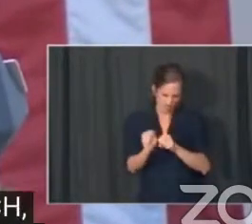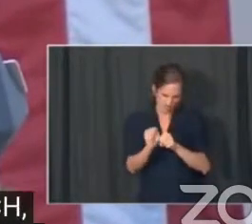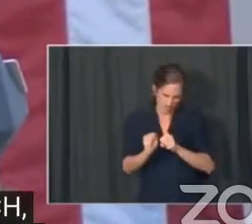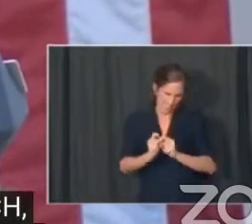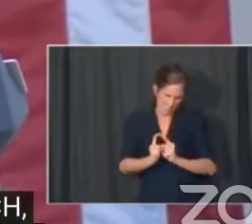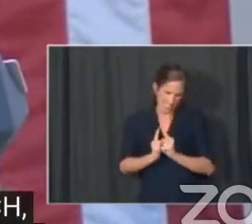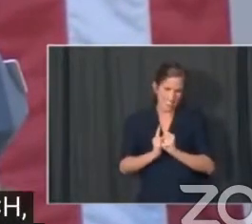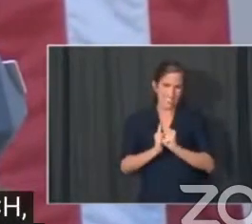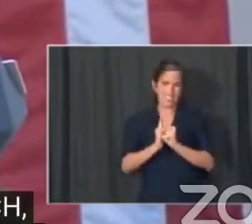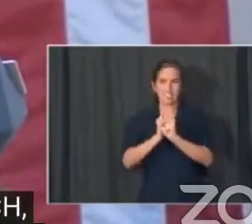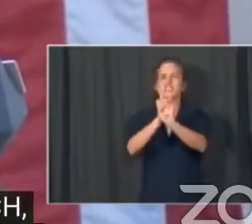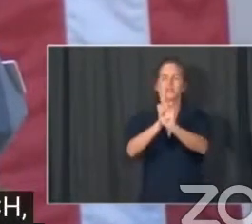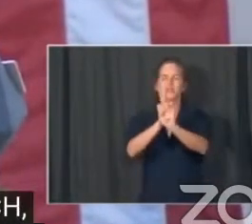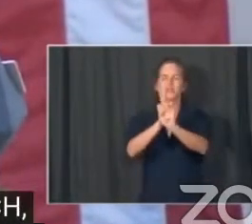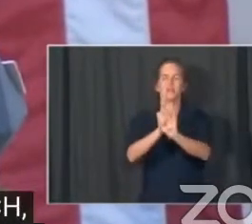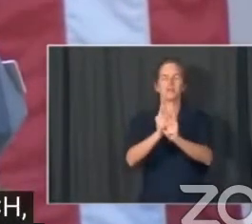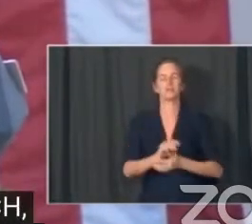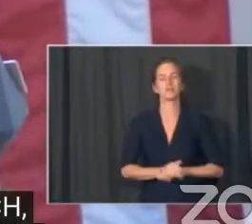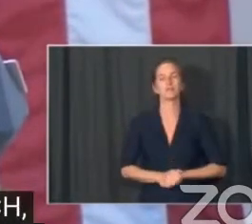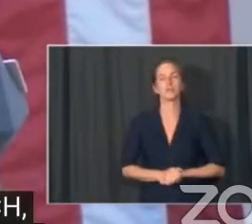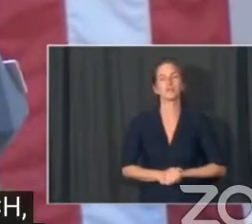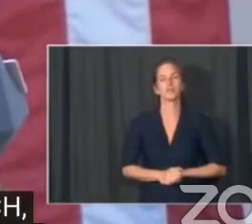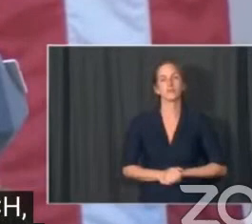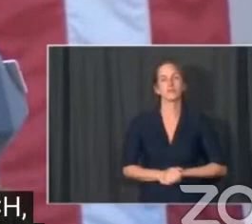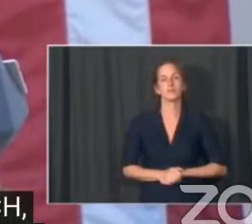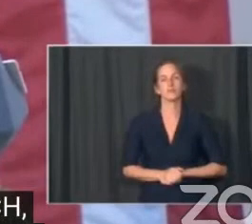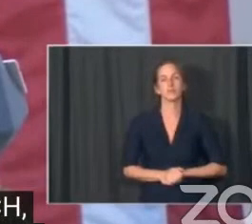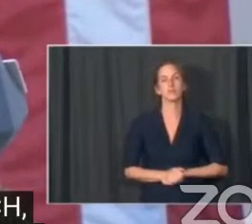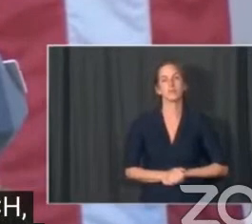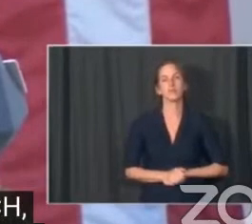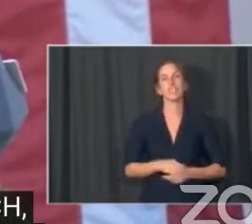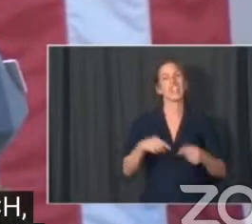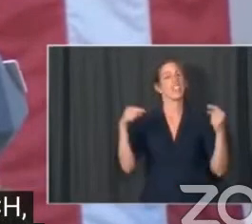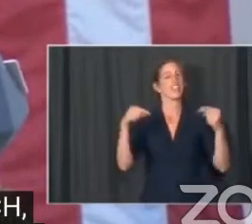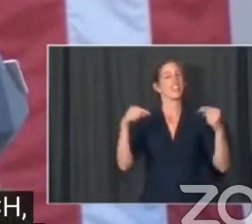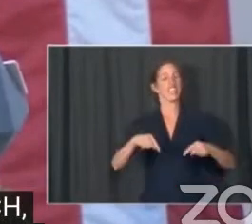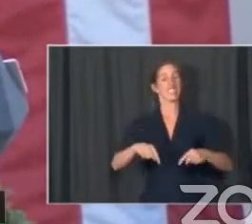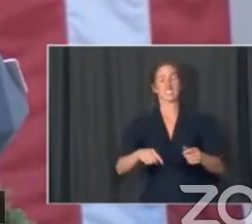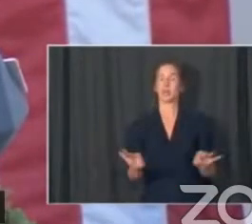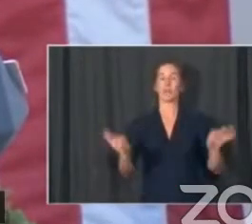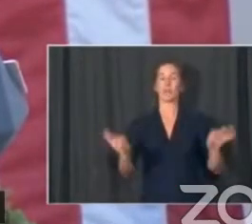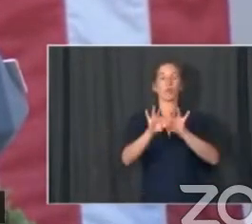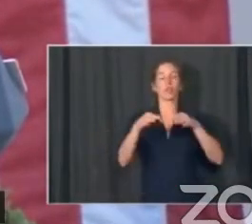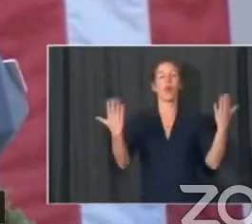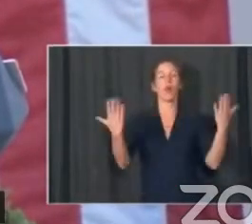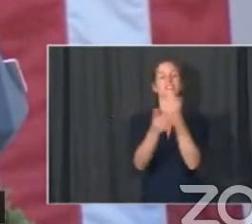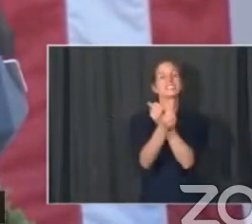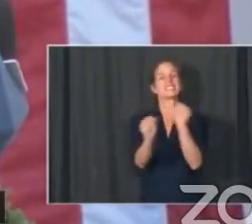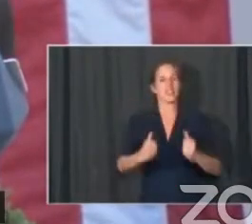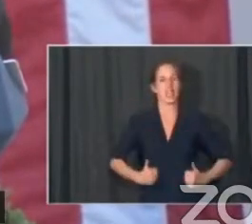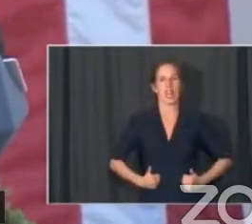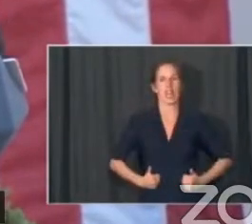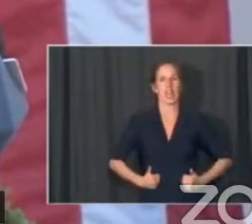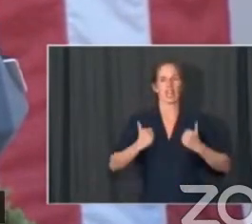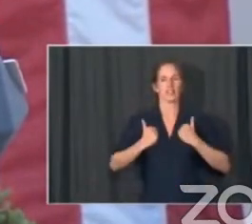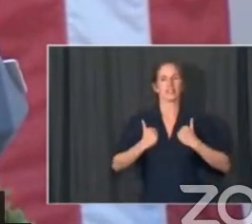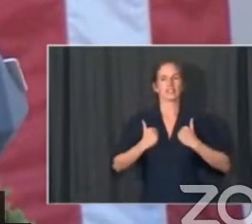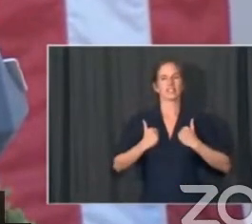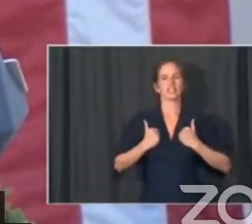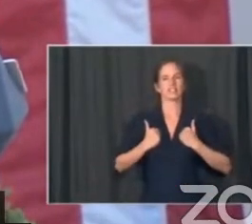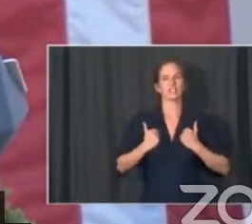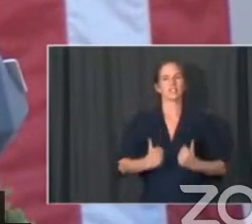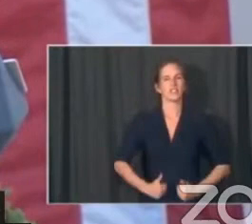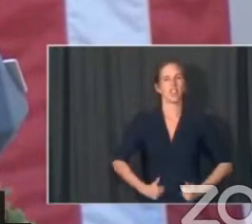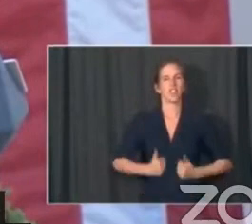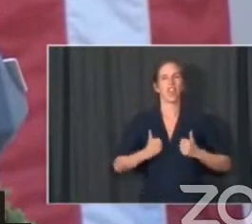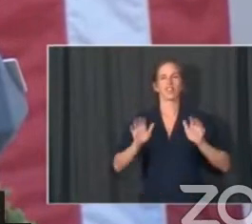leading debido a que towards. todos los I will americanos end where I started. trabajamos y This nos is about acercamos saving colaborando en lives, estos esfuerzos. the Todo el mundo lives está of the great